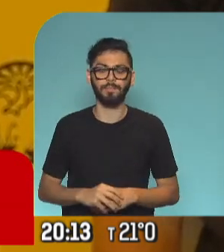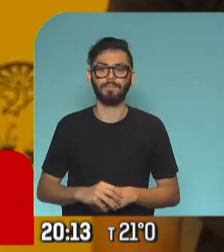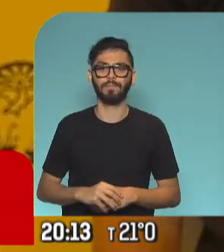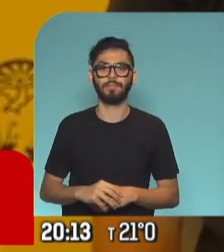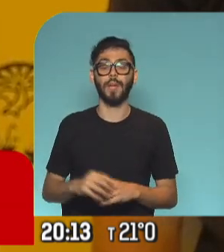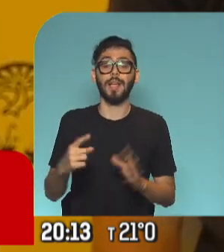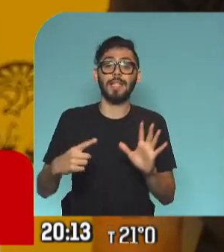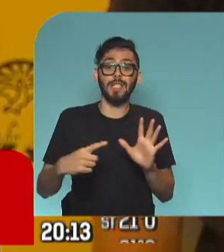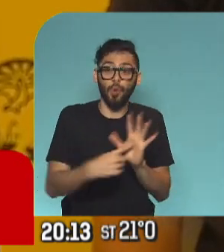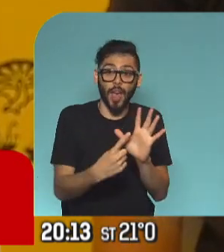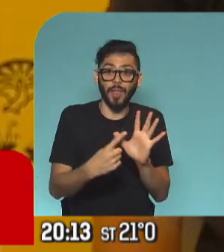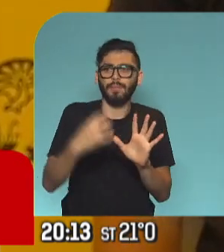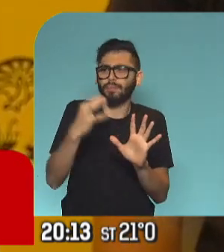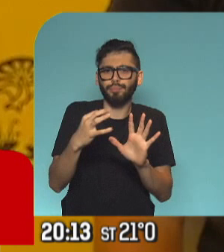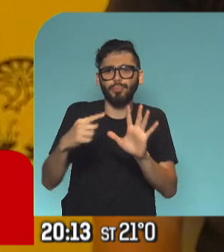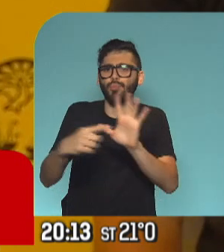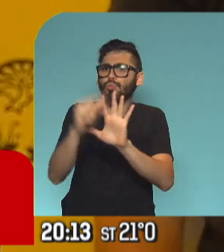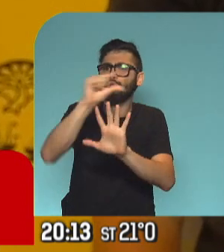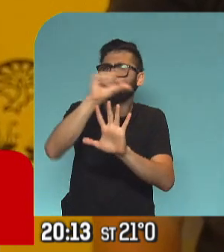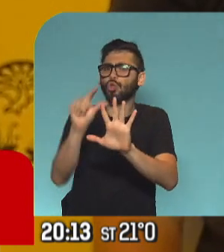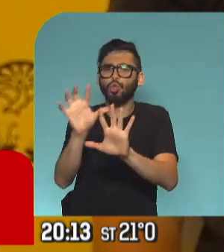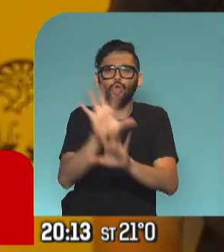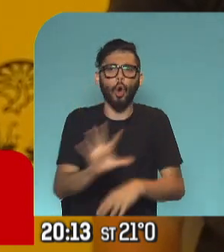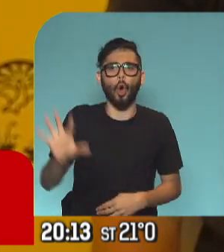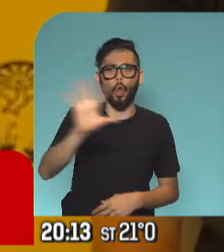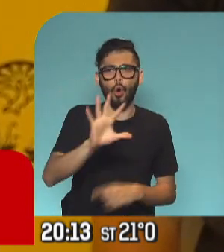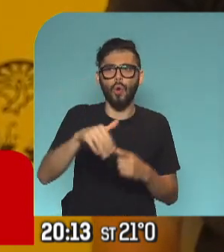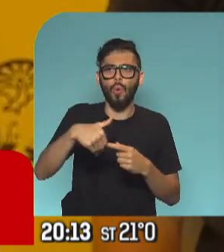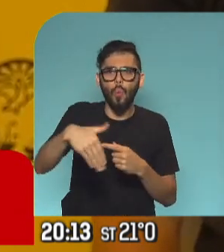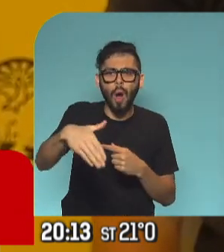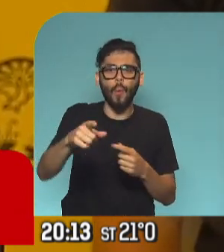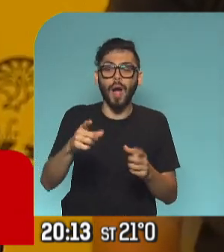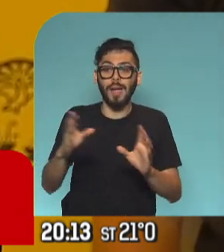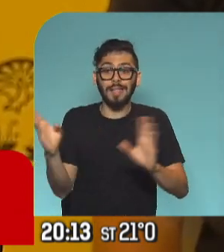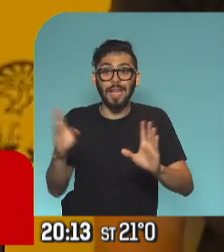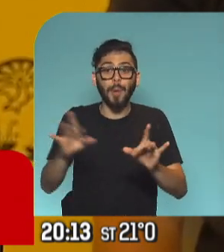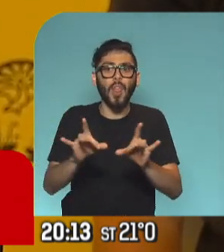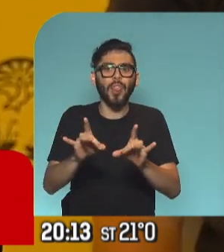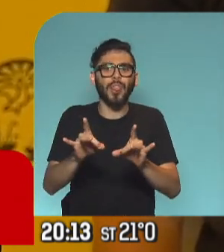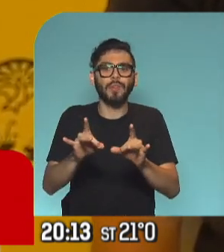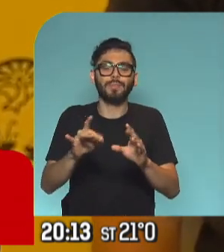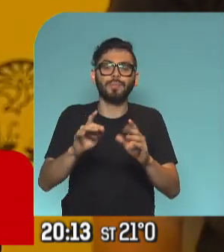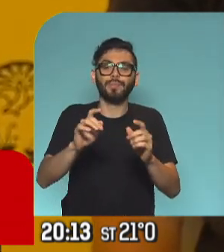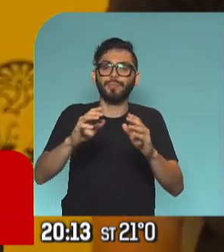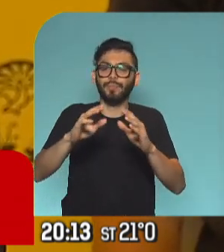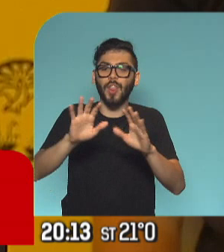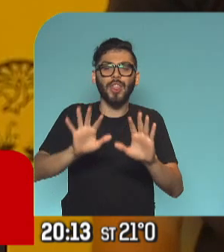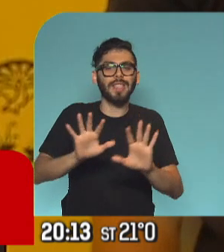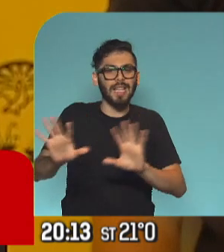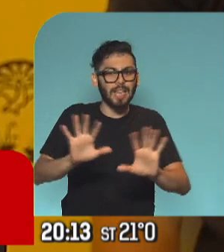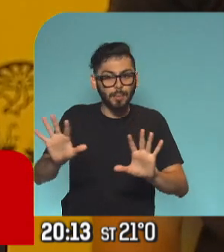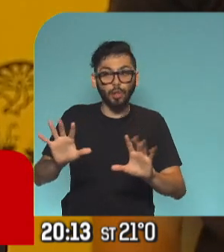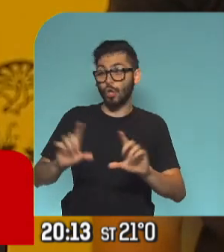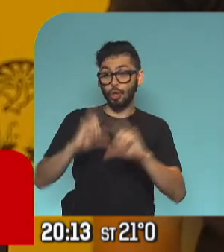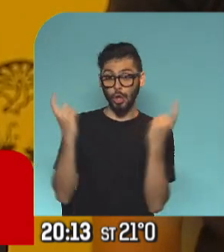toda la ciudad, en realidad toda la área metropolitana, a pasar a la etapa de distanciamiento social, preventivo y